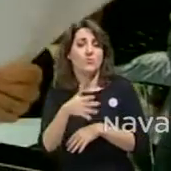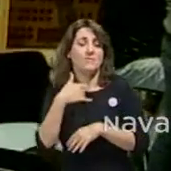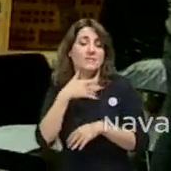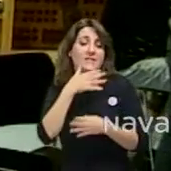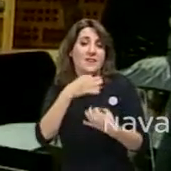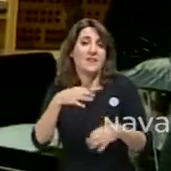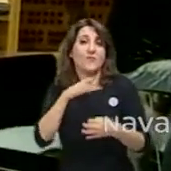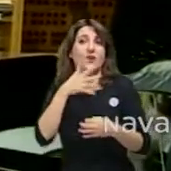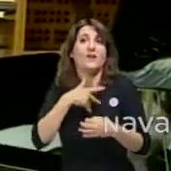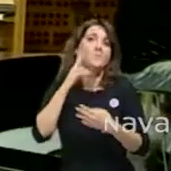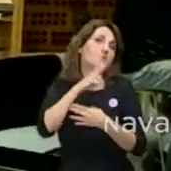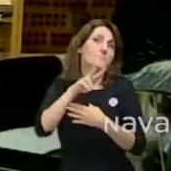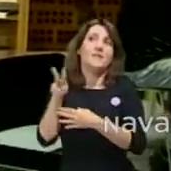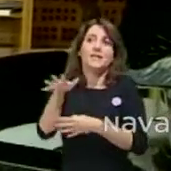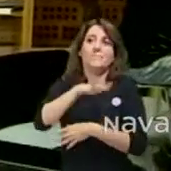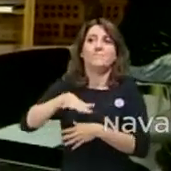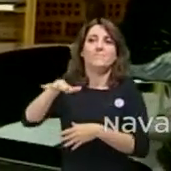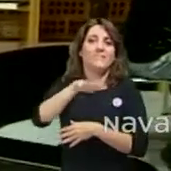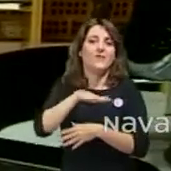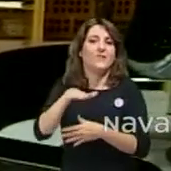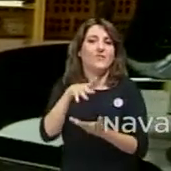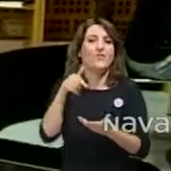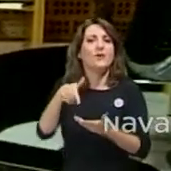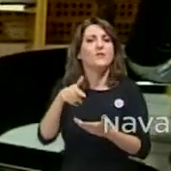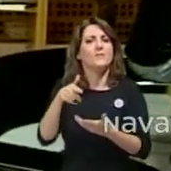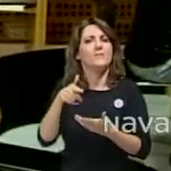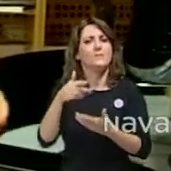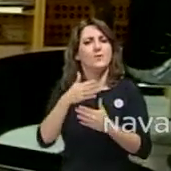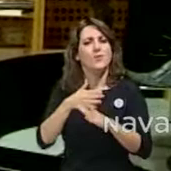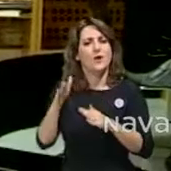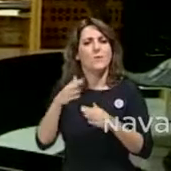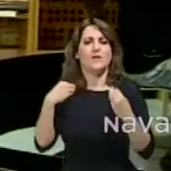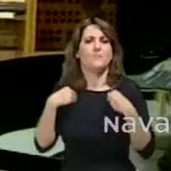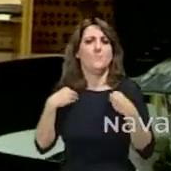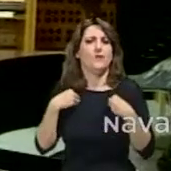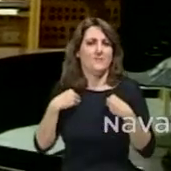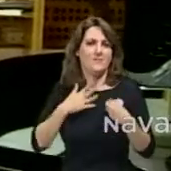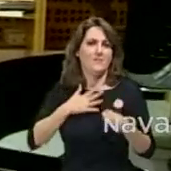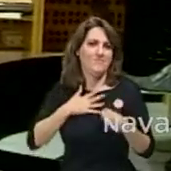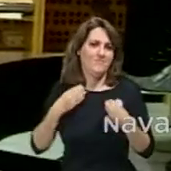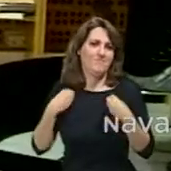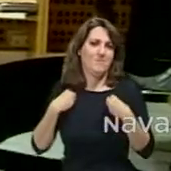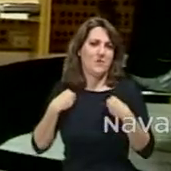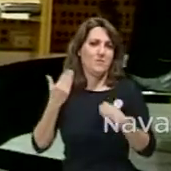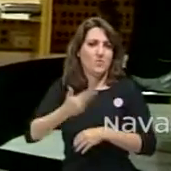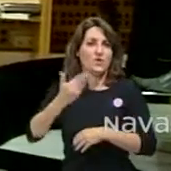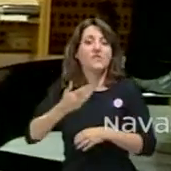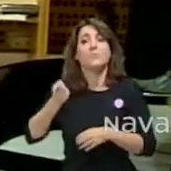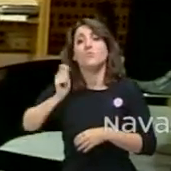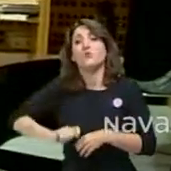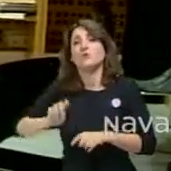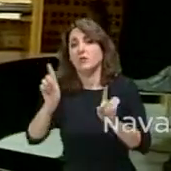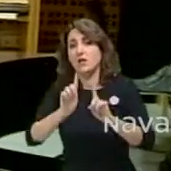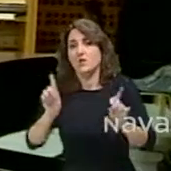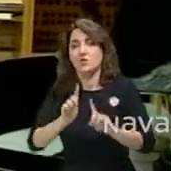porque os queríamos enseñar un poco el lugar donde transcurre una parte importante de nuestra vida, no profesional, sino